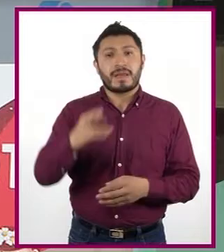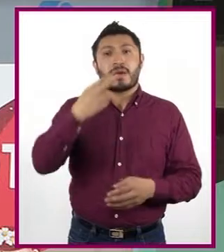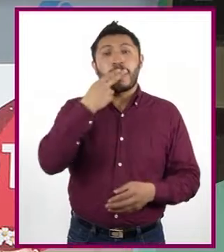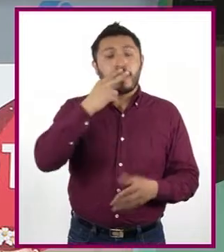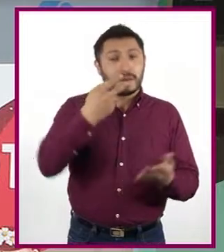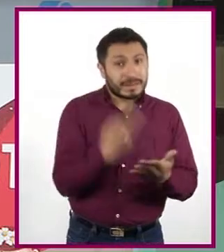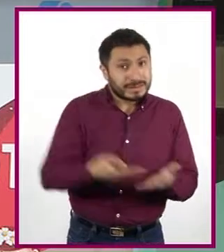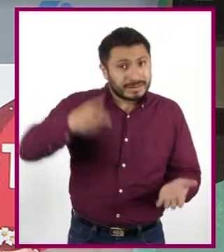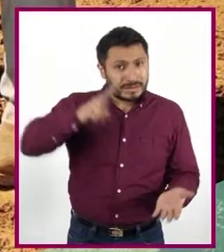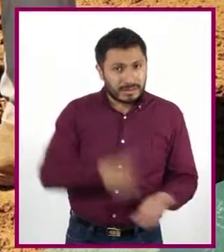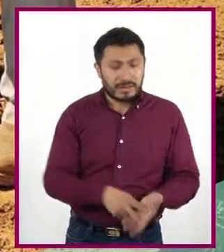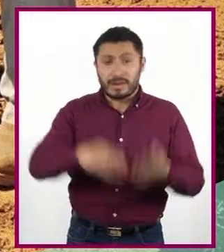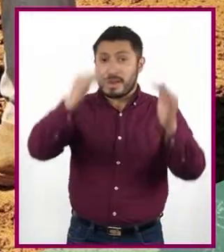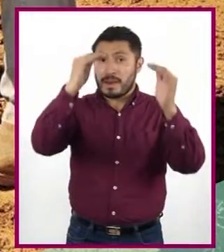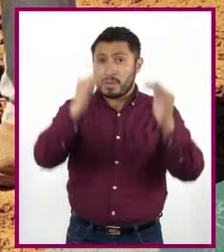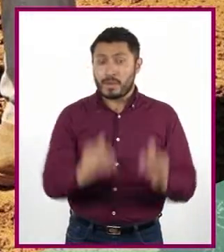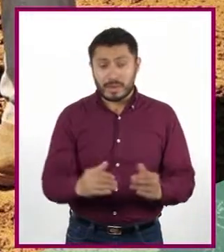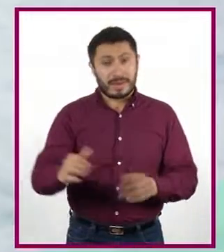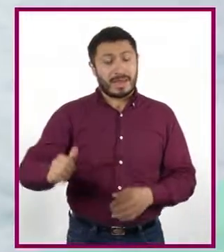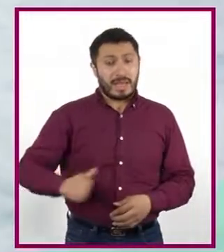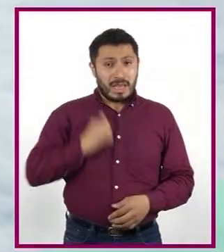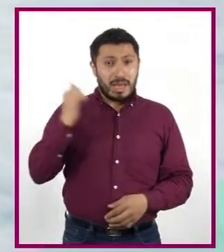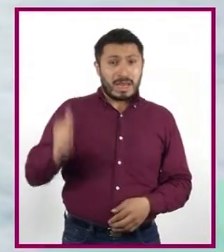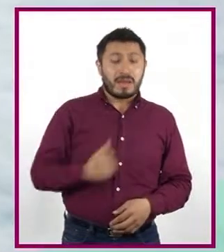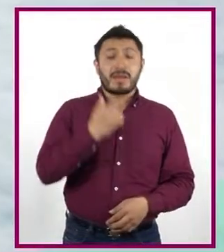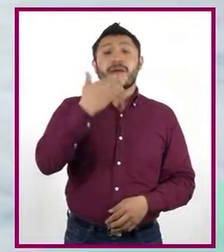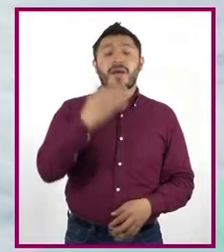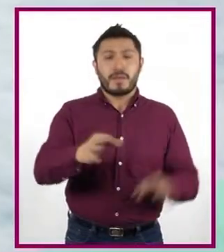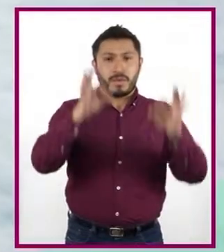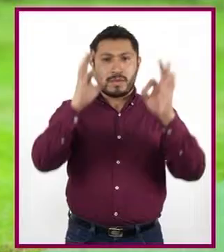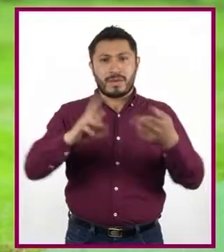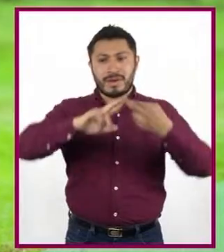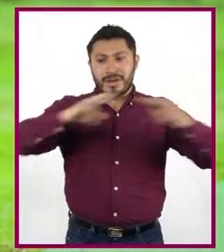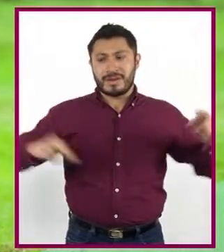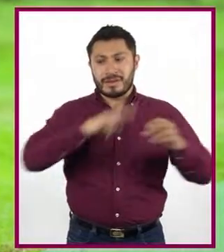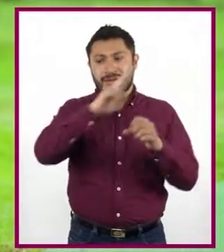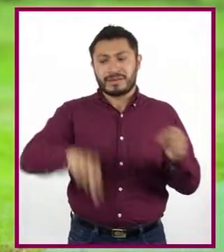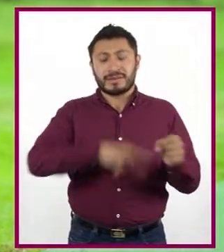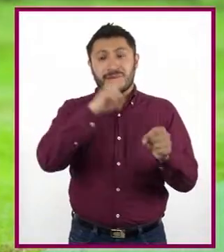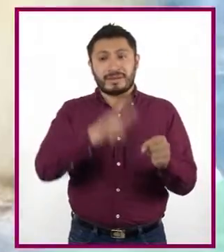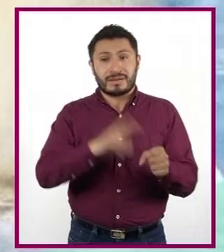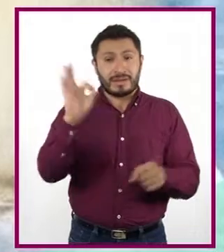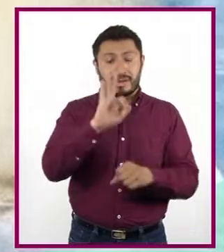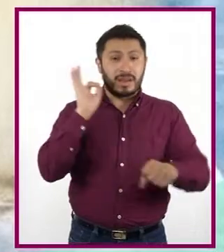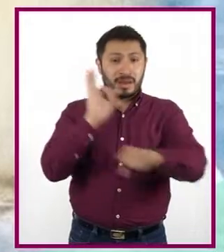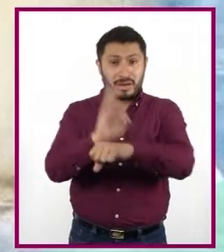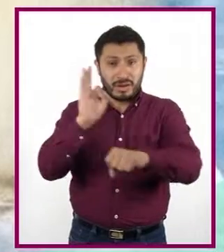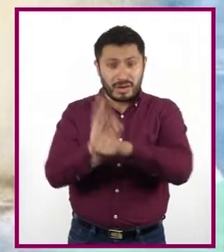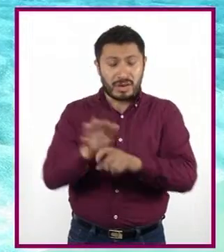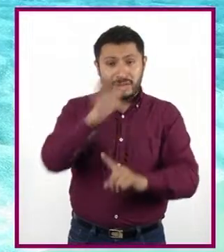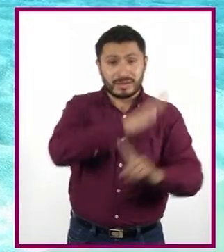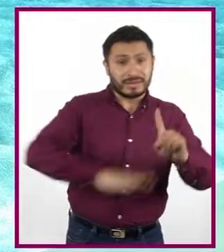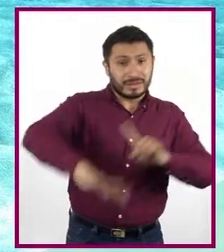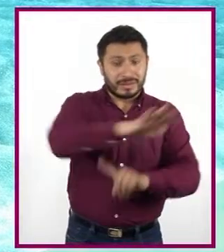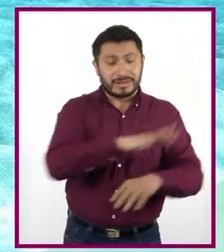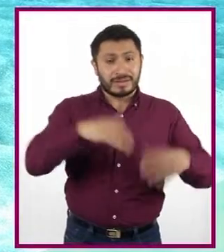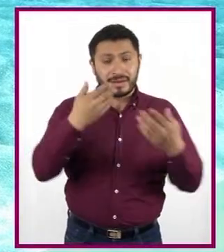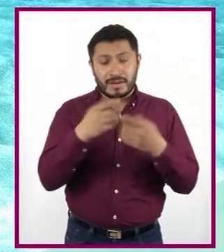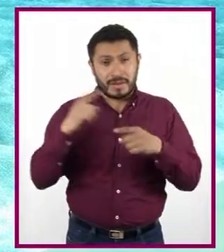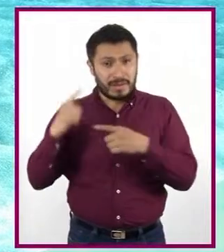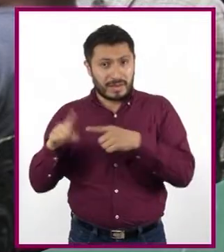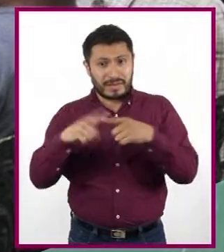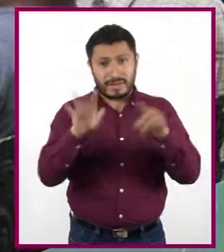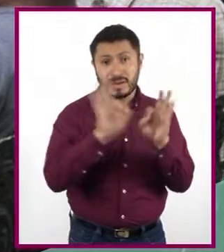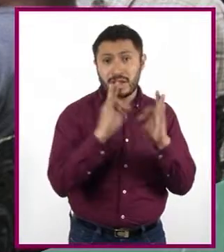reciclamos y reducimos, si aprovechamos eficientemente los recursos naturales y si protegemos nuestro entorno y su